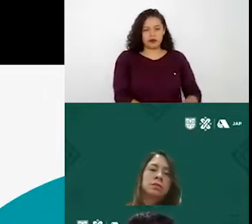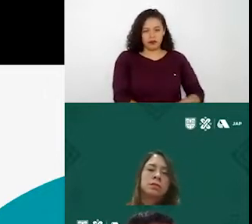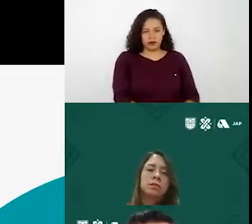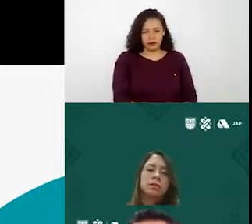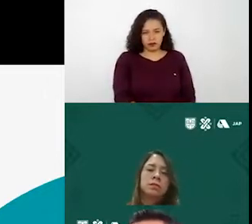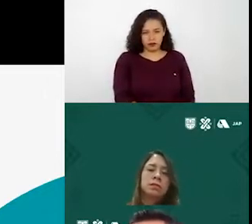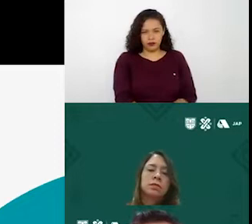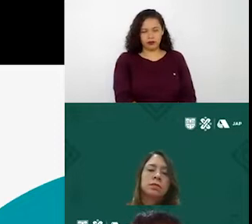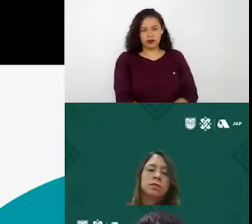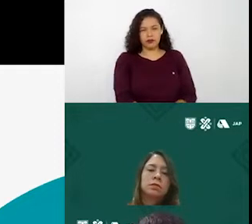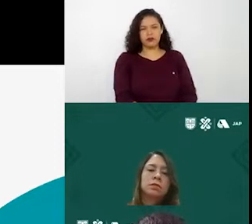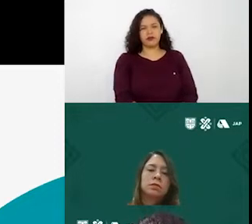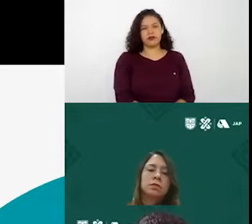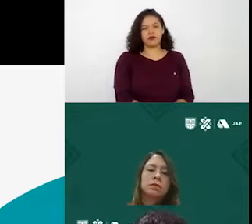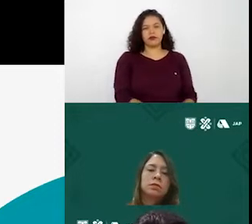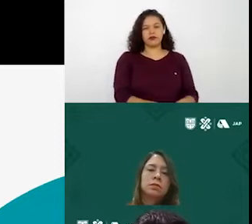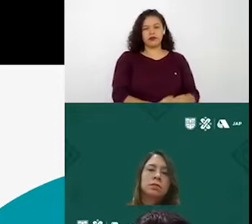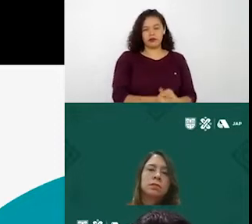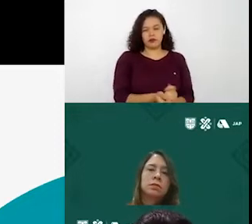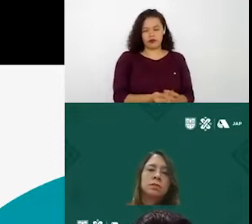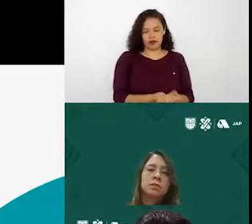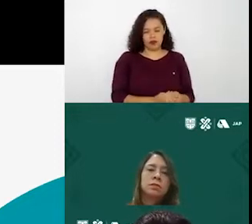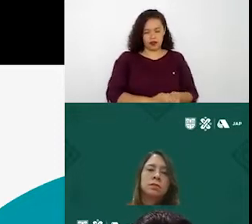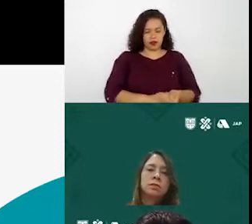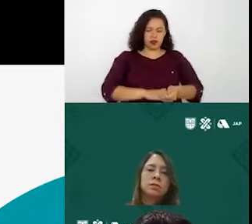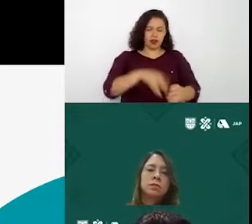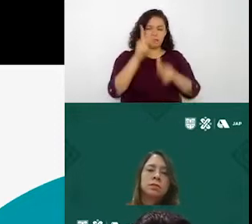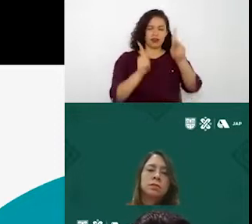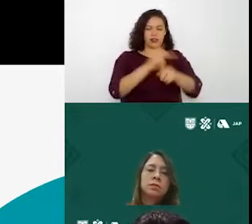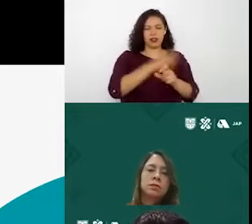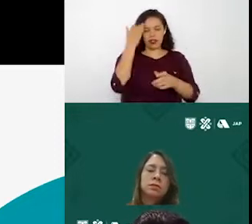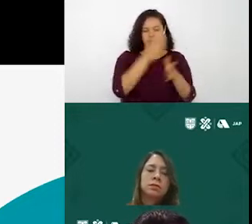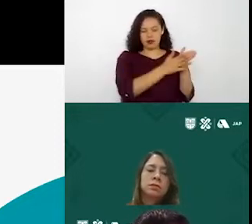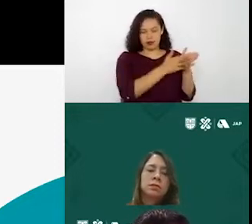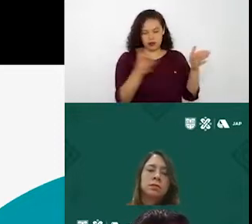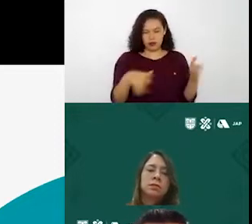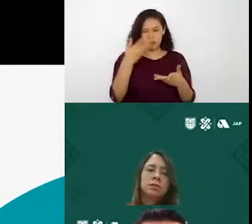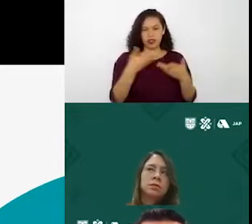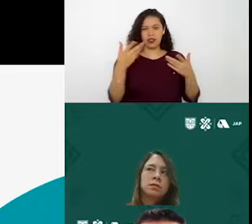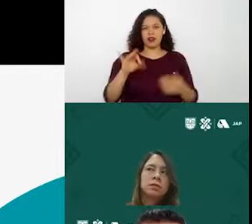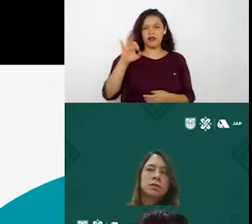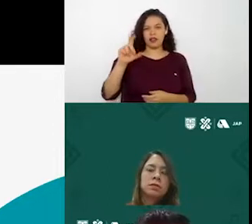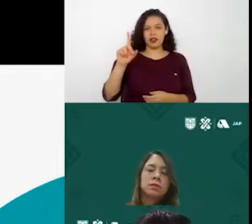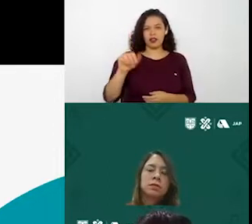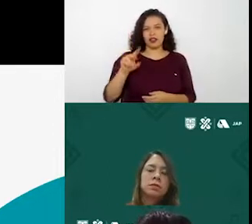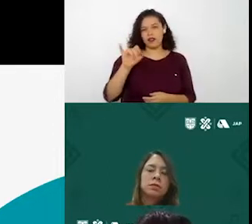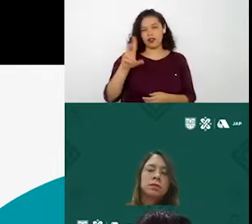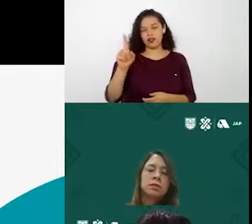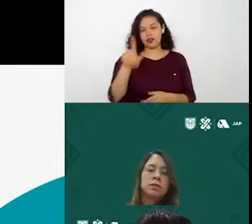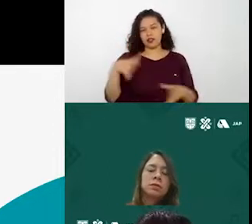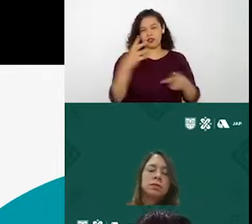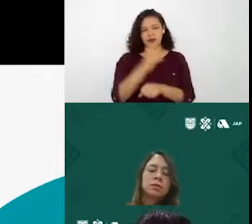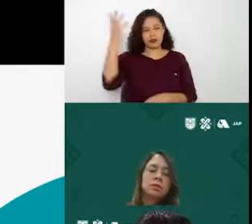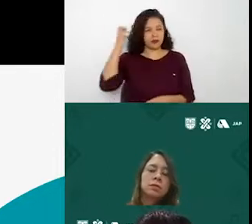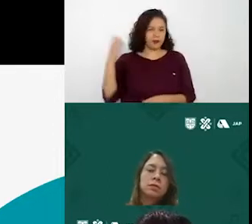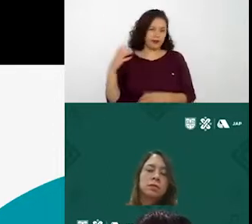platicarles un poquito de la trayectoria de mis compañeros Le agradezco mucho que esta mañana nos acompañe Fernanda Velázquez nuestra intérprete de